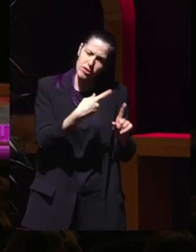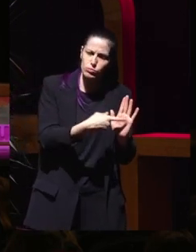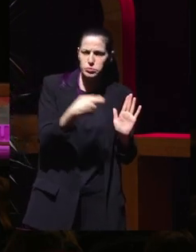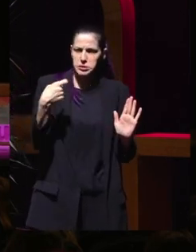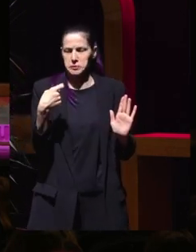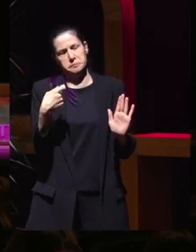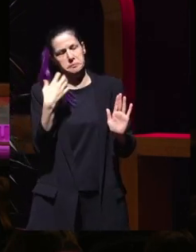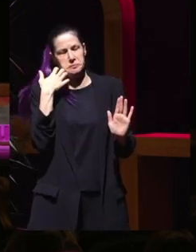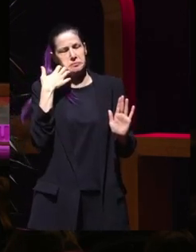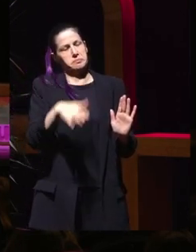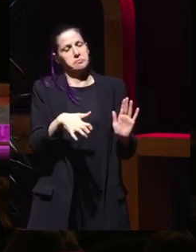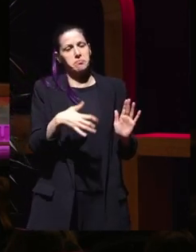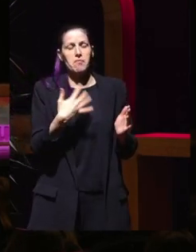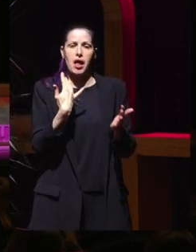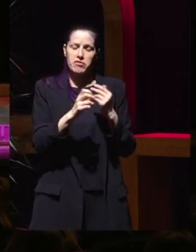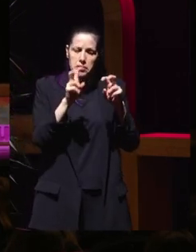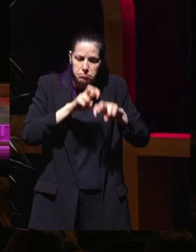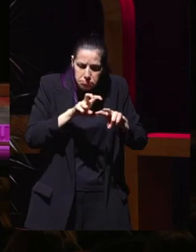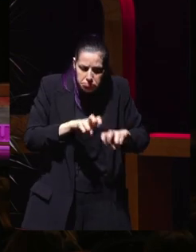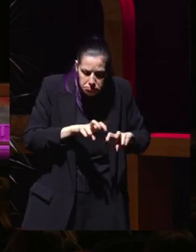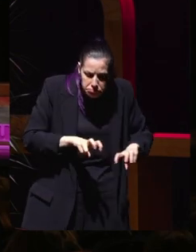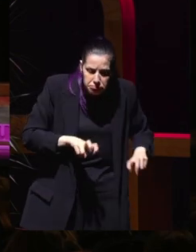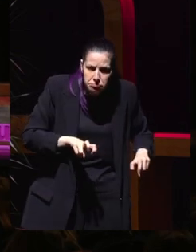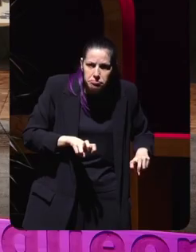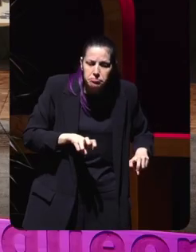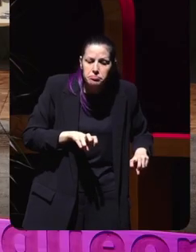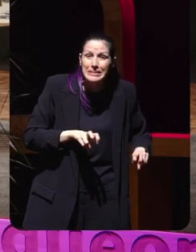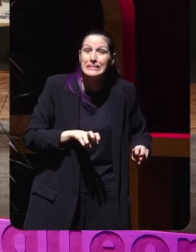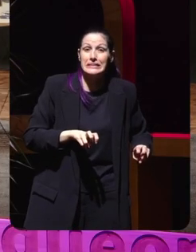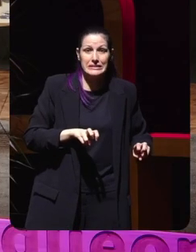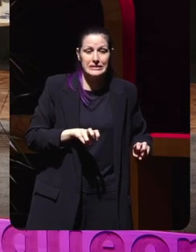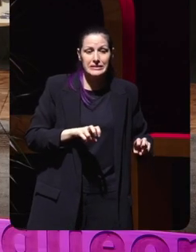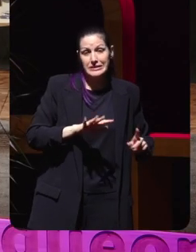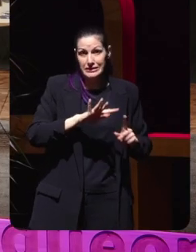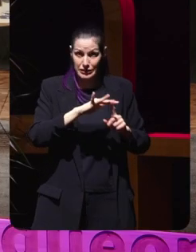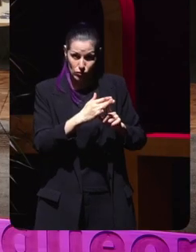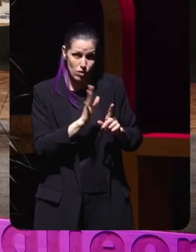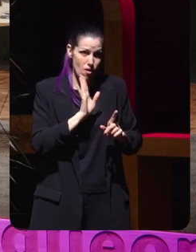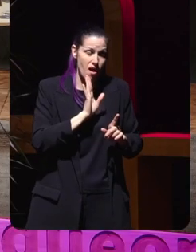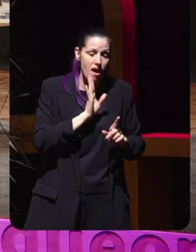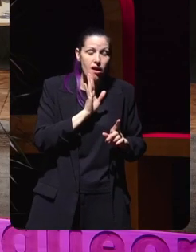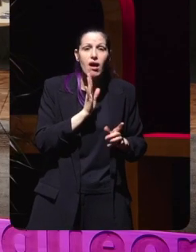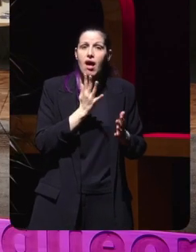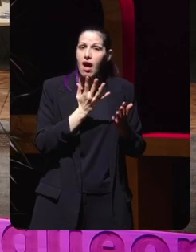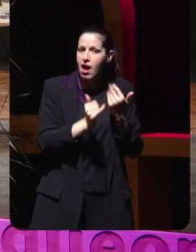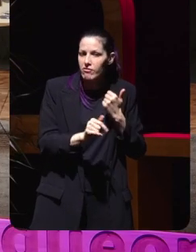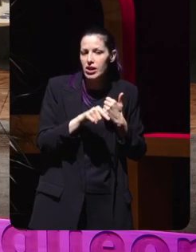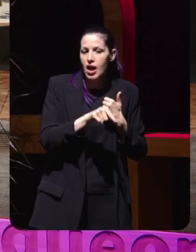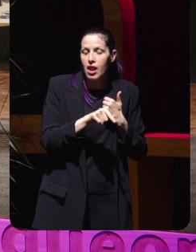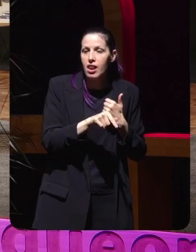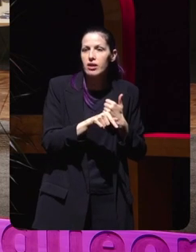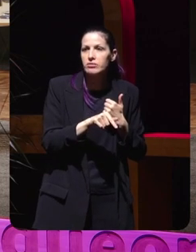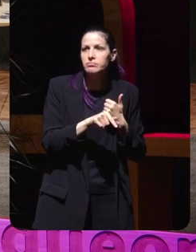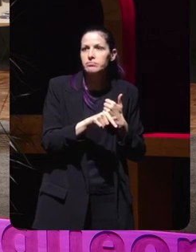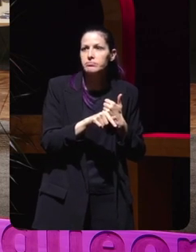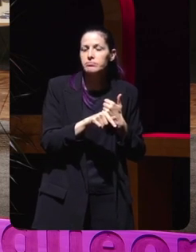atención y bueno sacamos su tema y tanto fue así que este tema acabó a cabo llegando